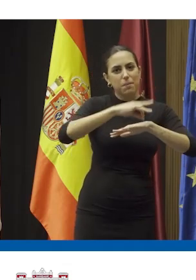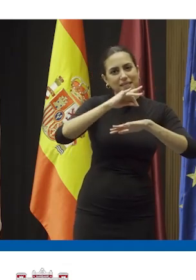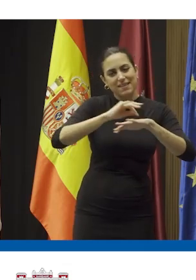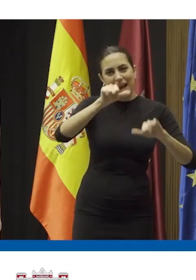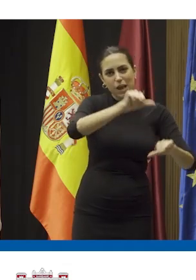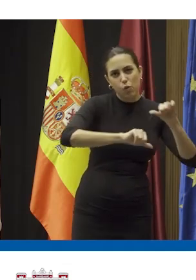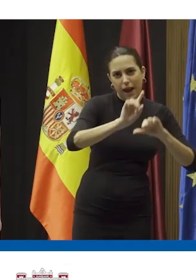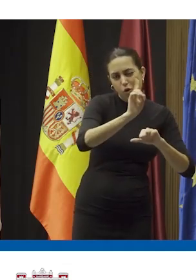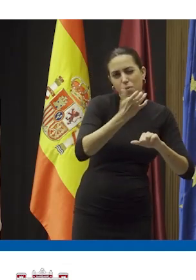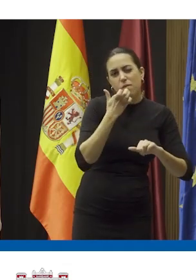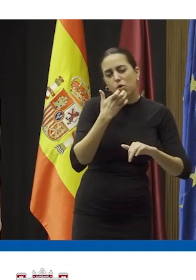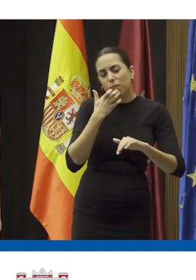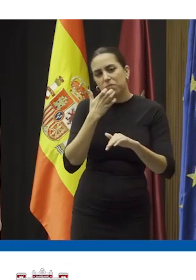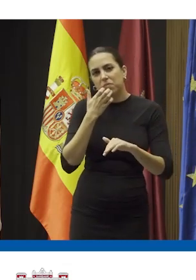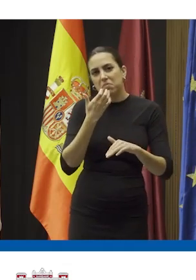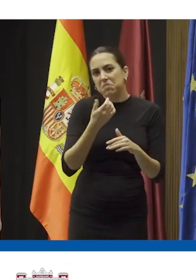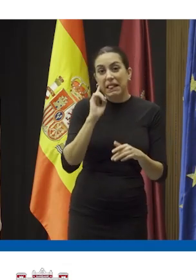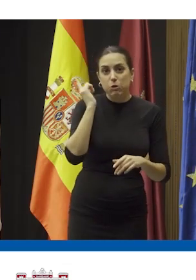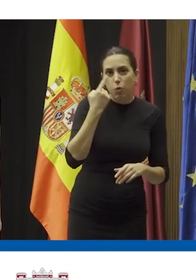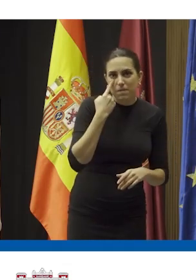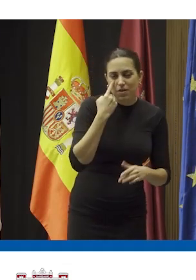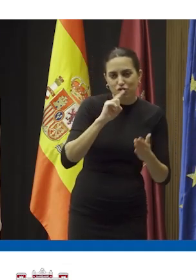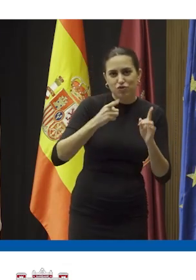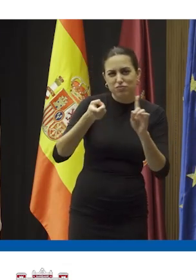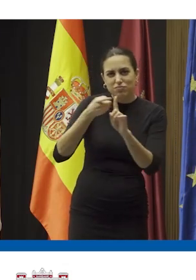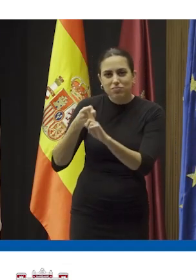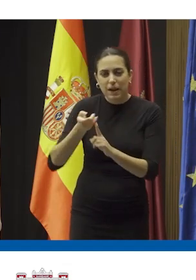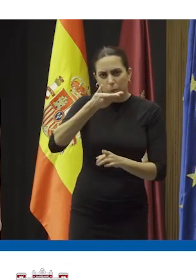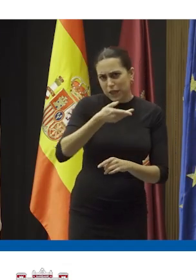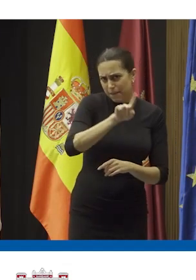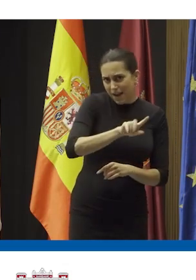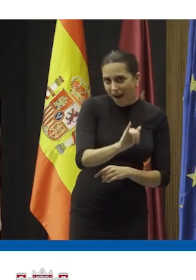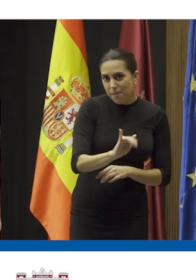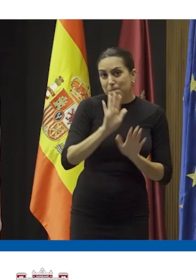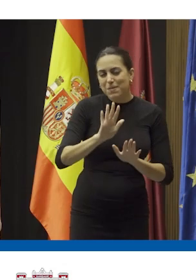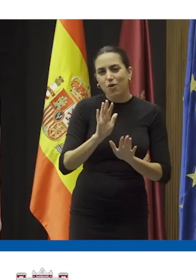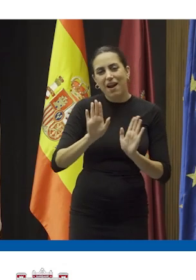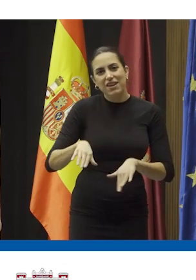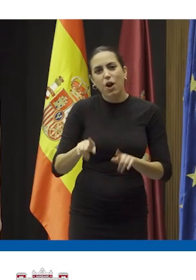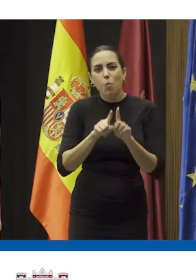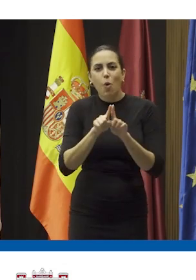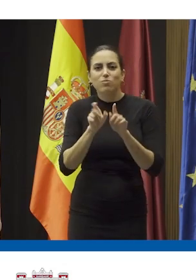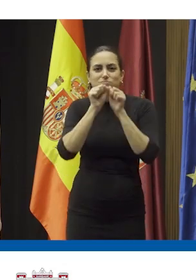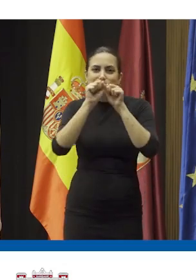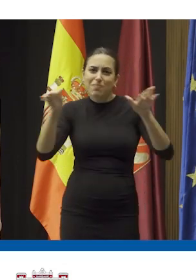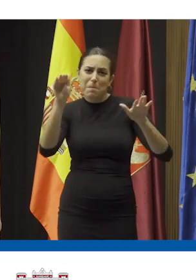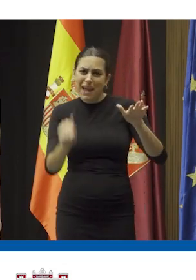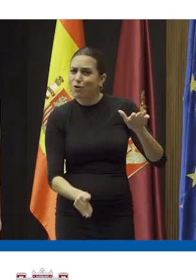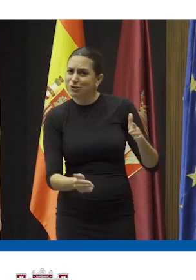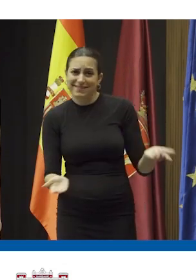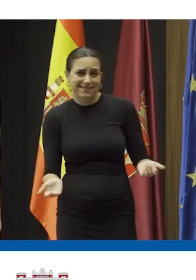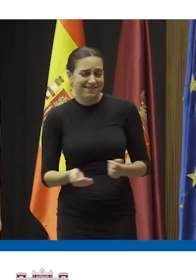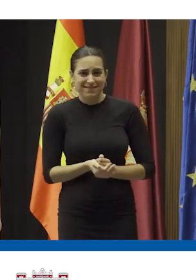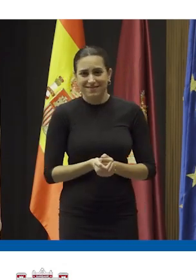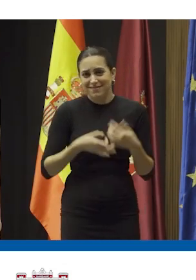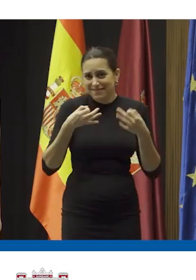muy importantes y muy trascendentes. Pero, sin embargo, tienen menos público. Sí, lo de siempre. Es